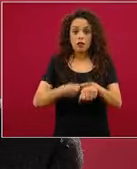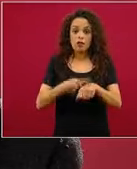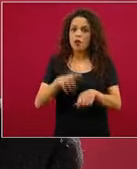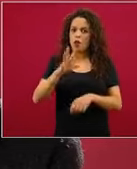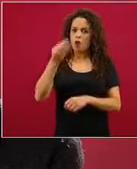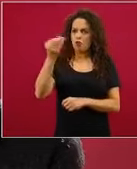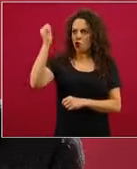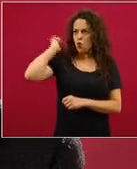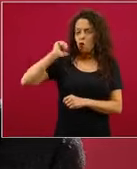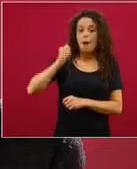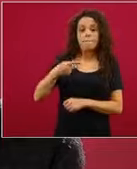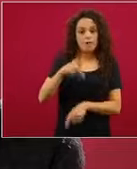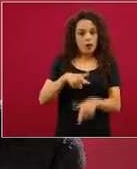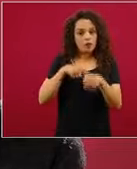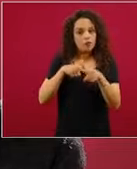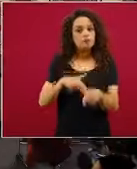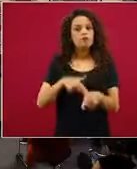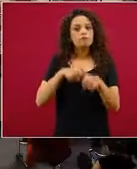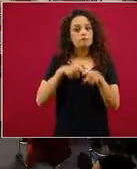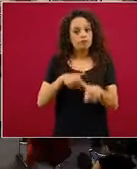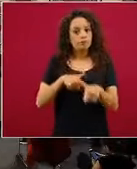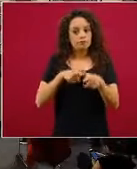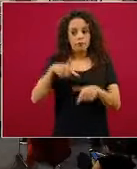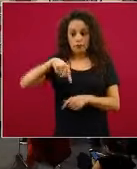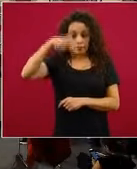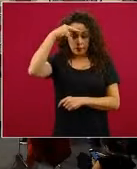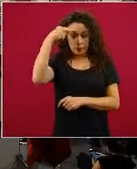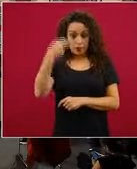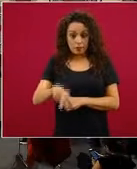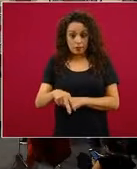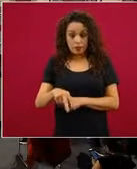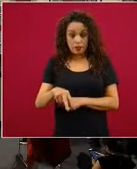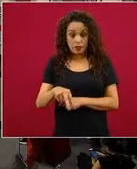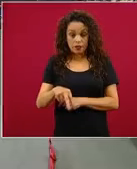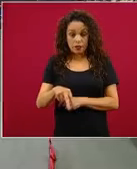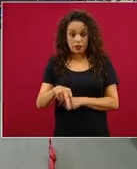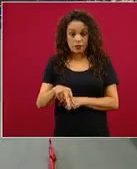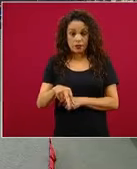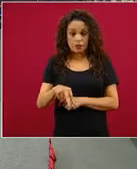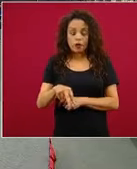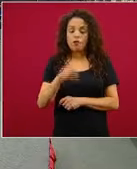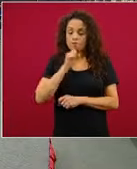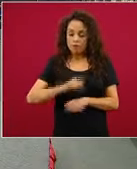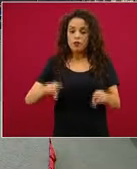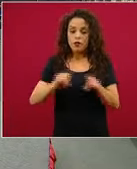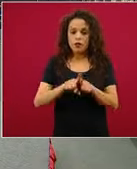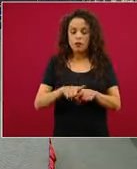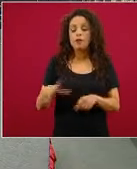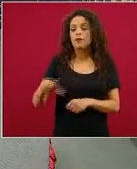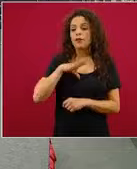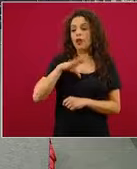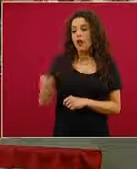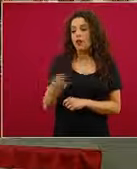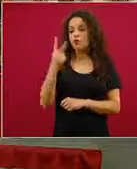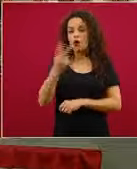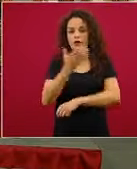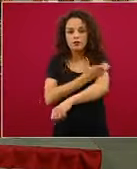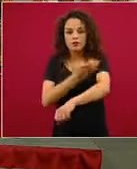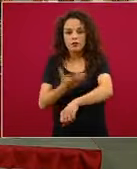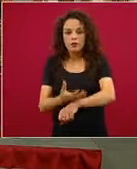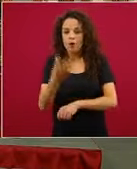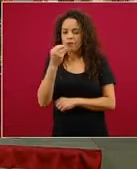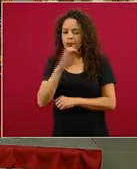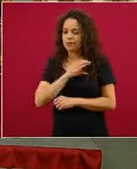pero persistente. Y México no es la excepción, y tenemos a dos colaboradoras muy apreciadas,